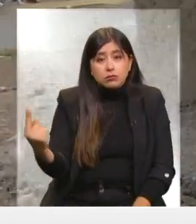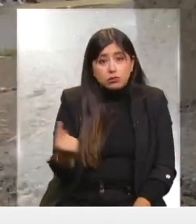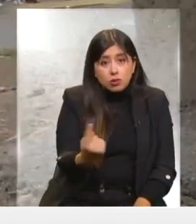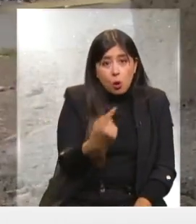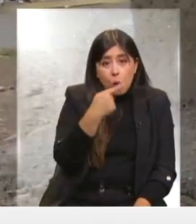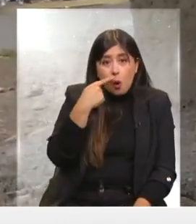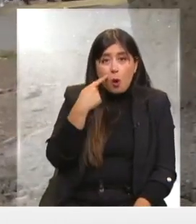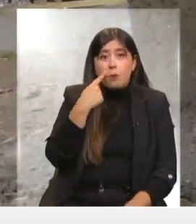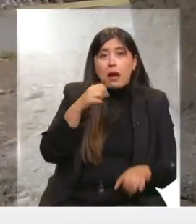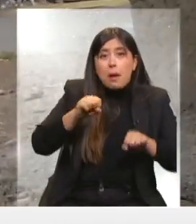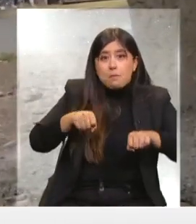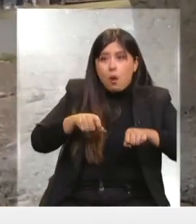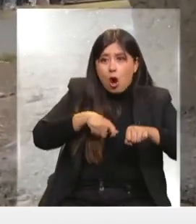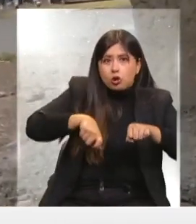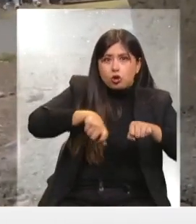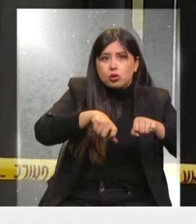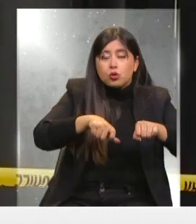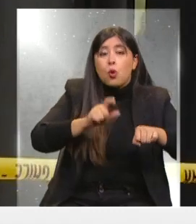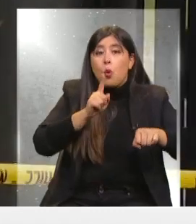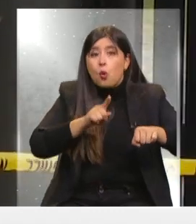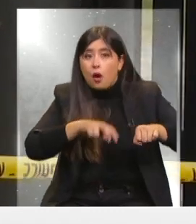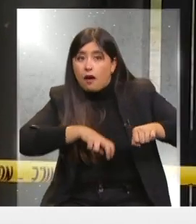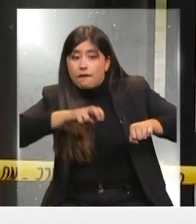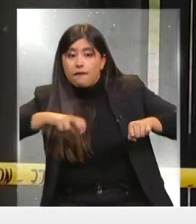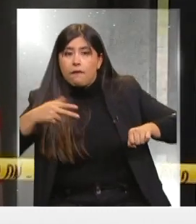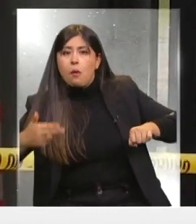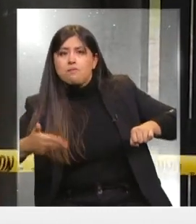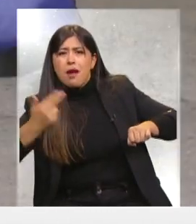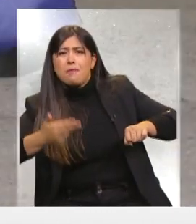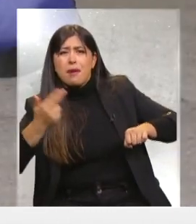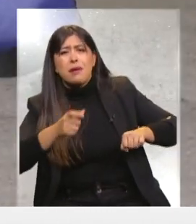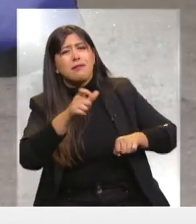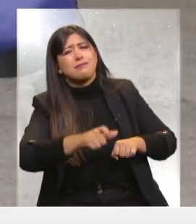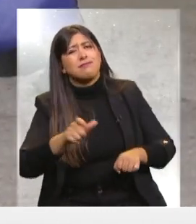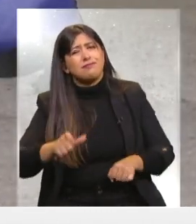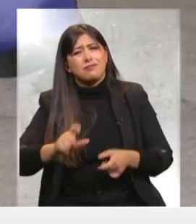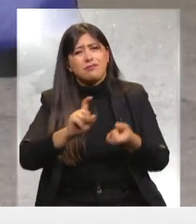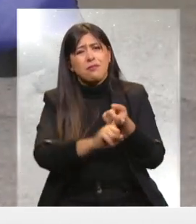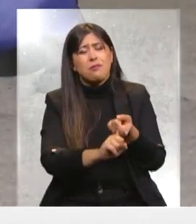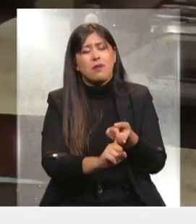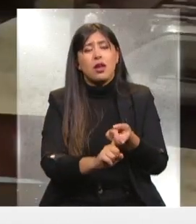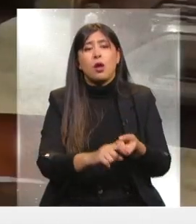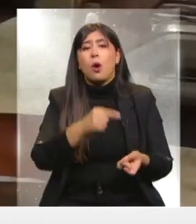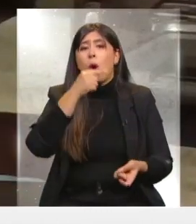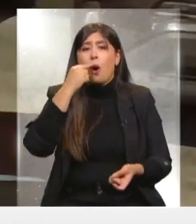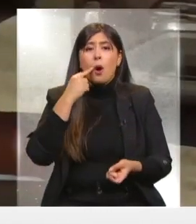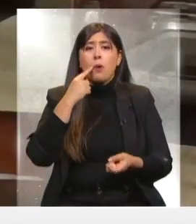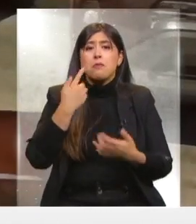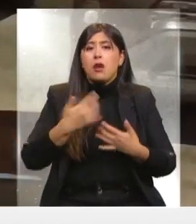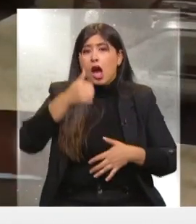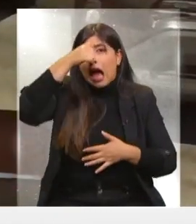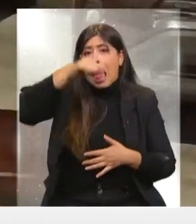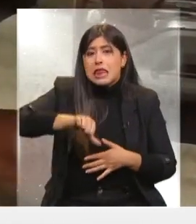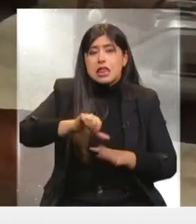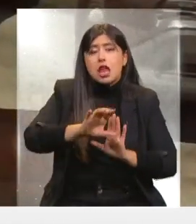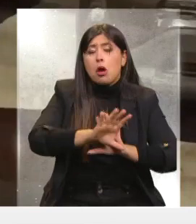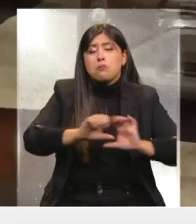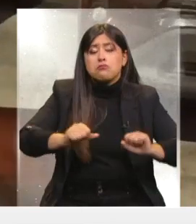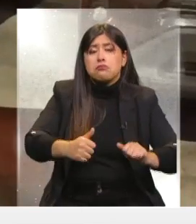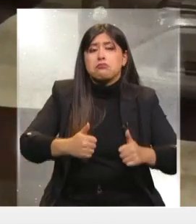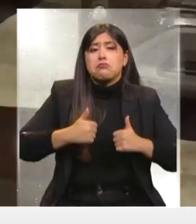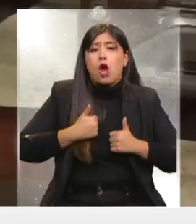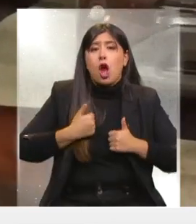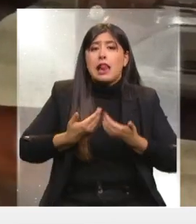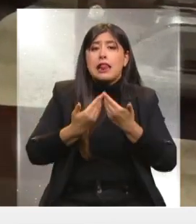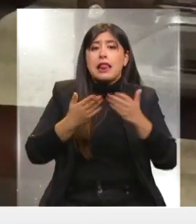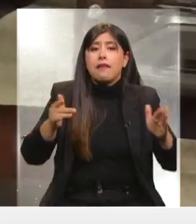salida en una moto. Uno de ellos bajó y disparó contra las víctimas. La persona, el varón, había cumplido su condena y está recuperada su